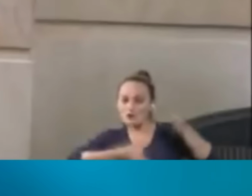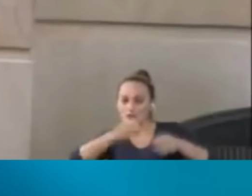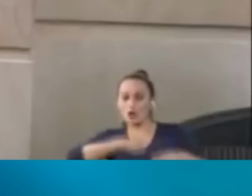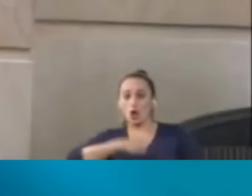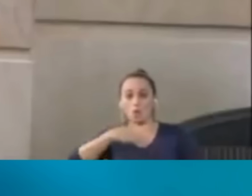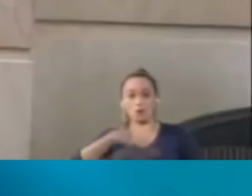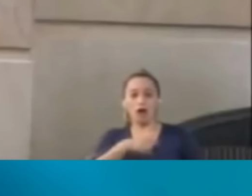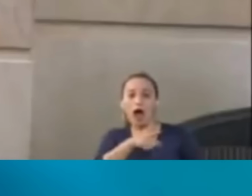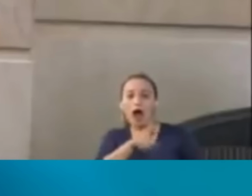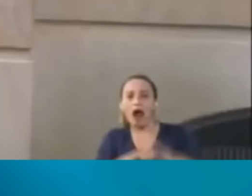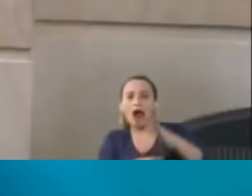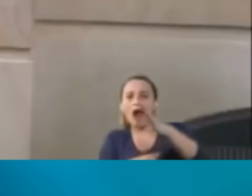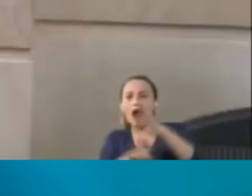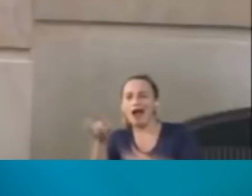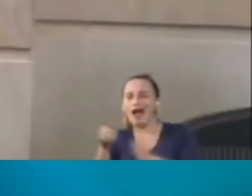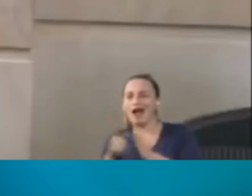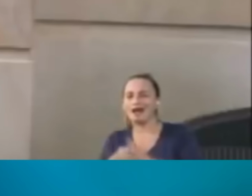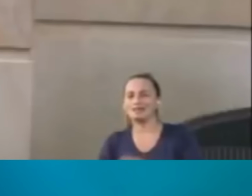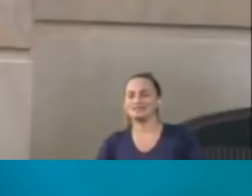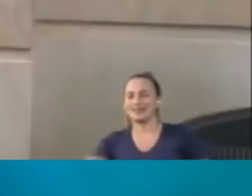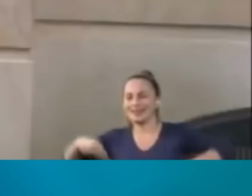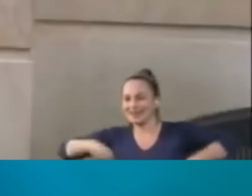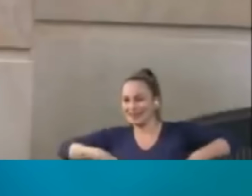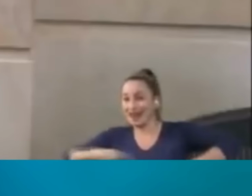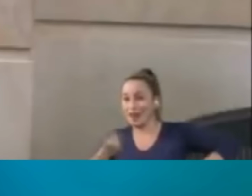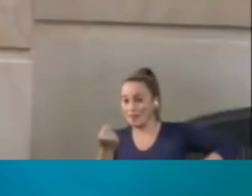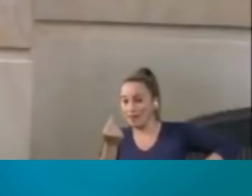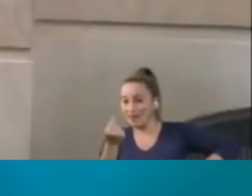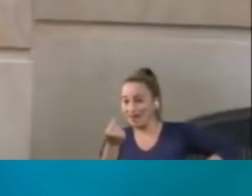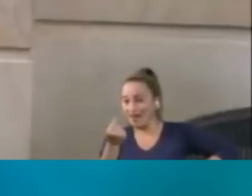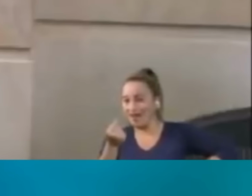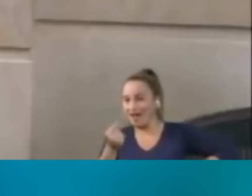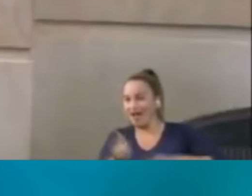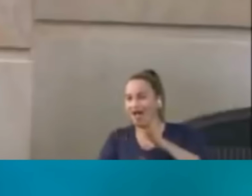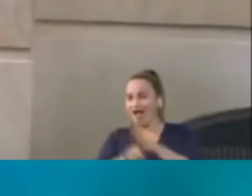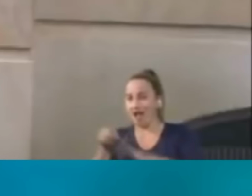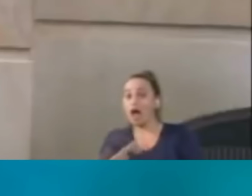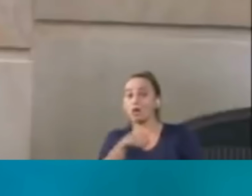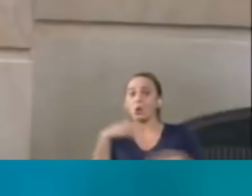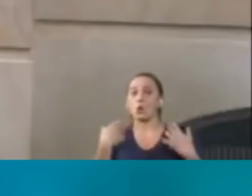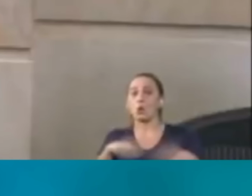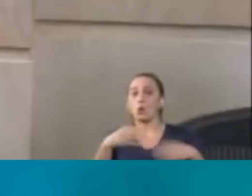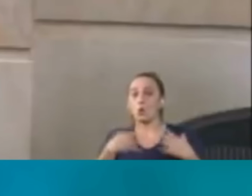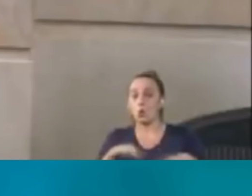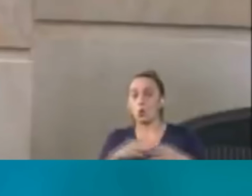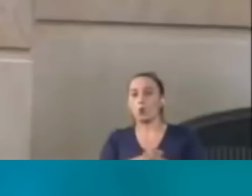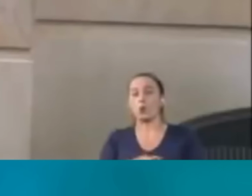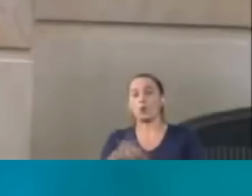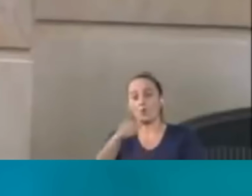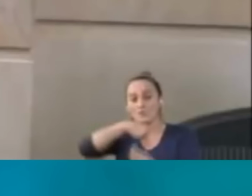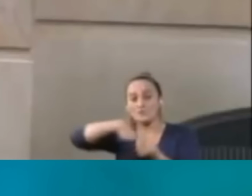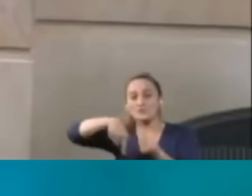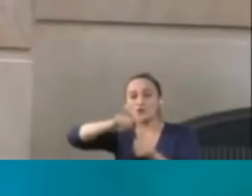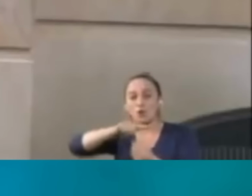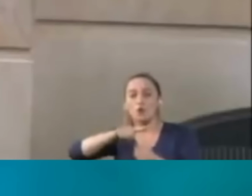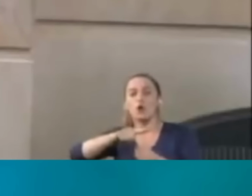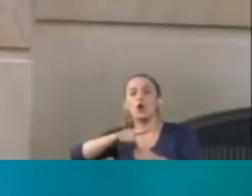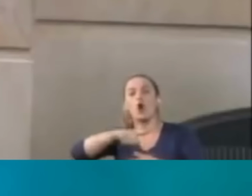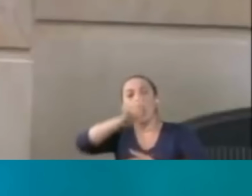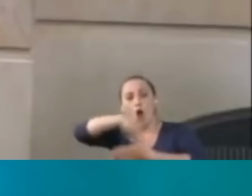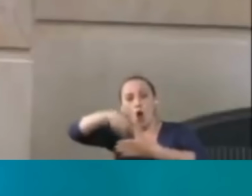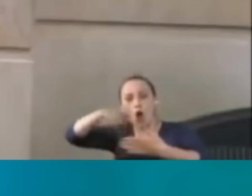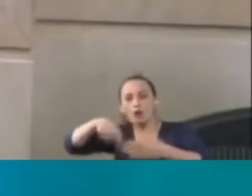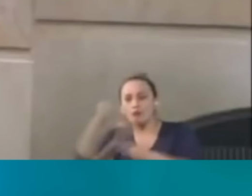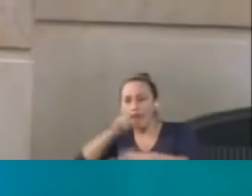lo dejó ir con el dinero. Porque Andrés Jaramillo era uno de los enclaves del cartel de la contratación